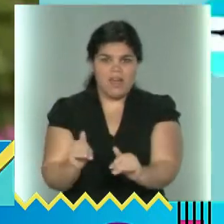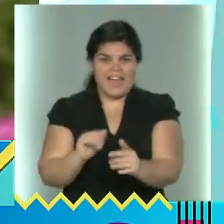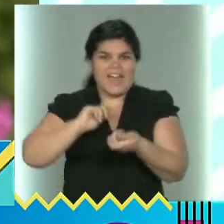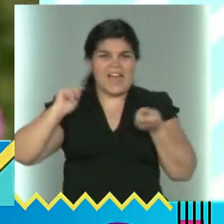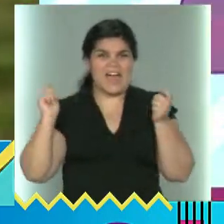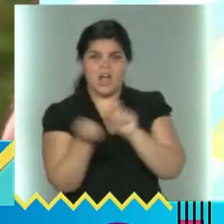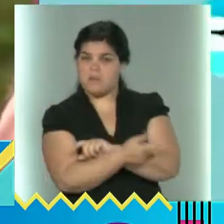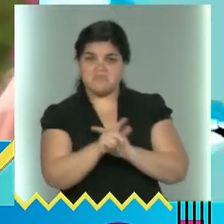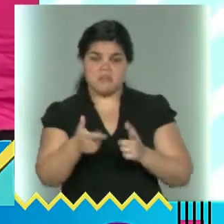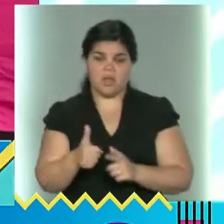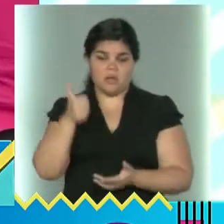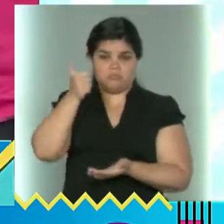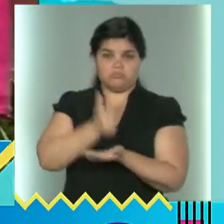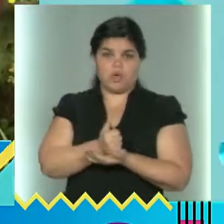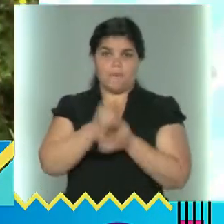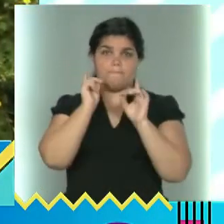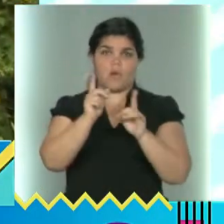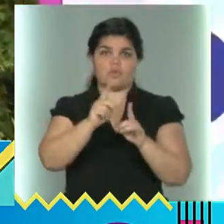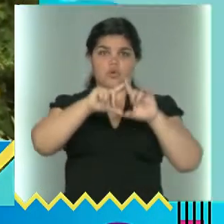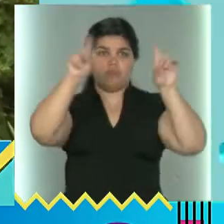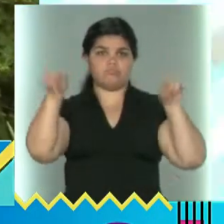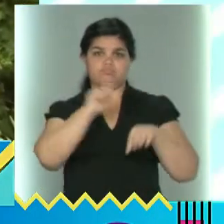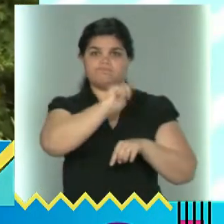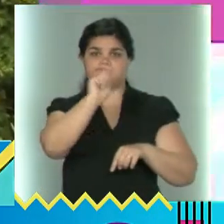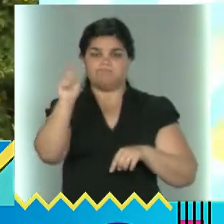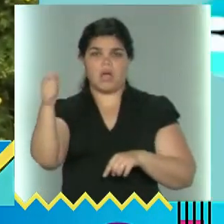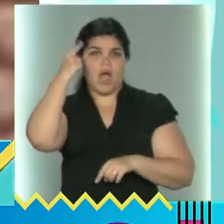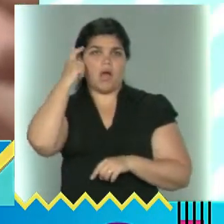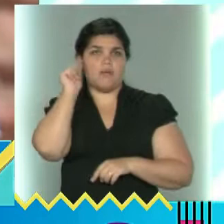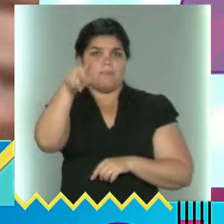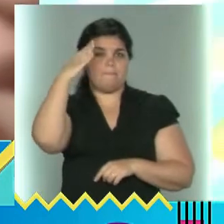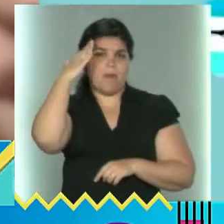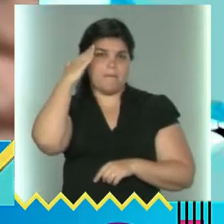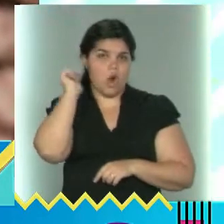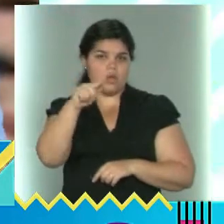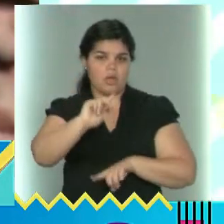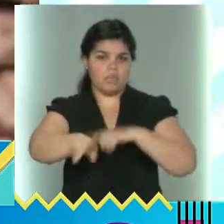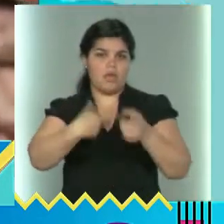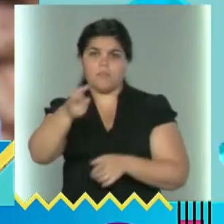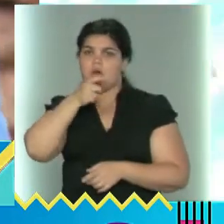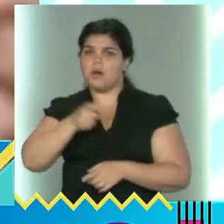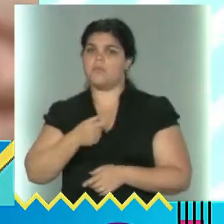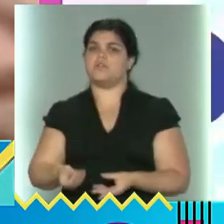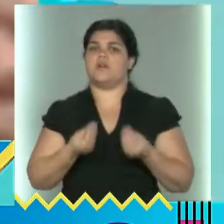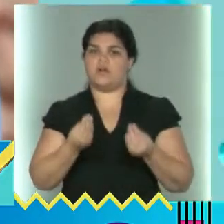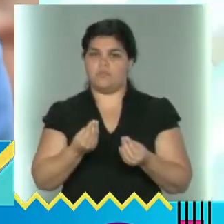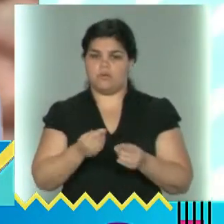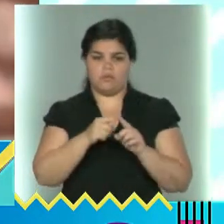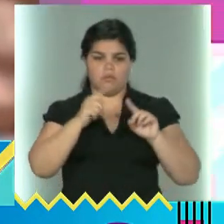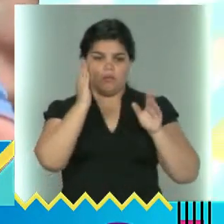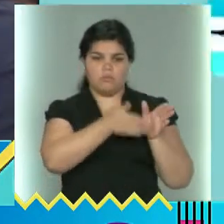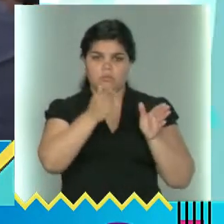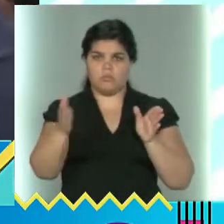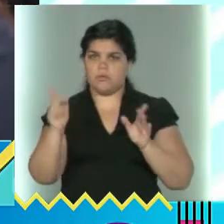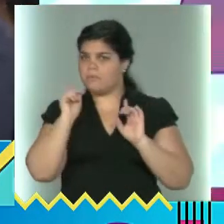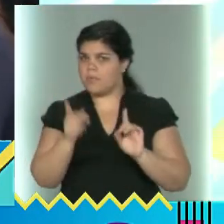alumno siéntese ahí, el profesor en el pizarrón, apréndase esto de memoria y a ver cómo responde en el examen. Ese paradigma para